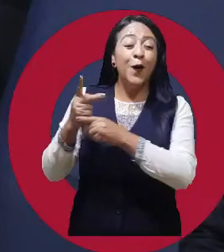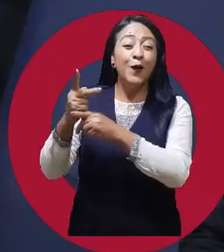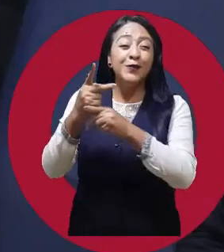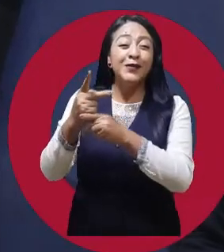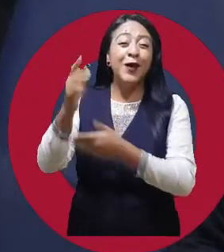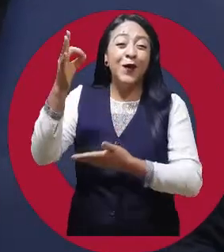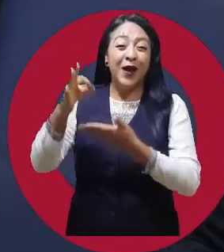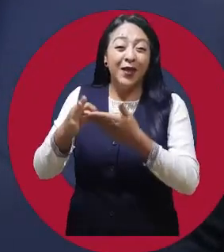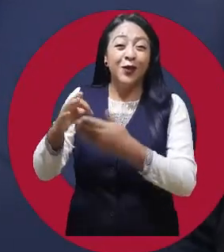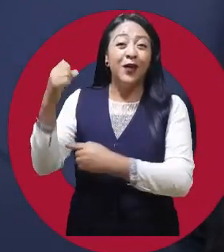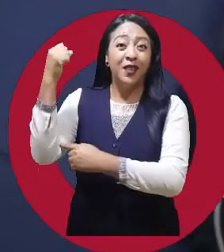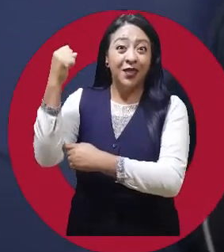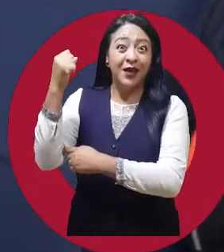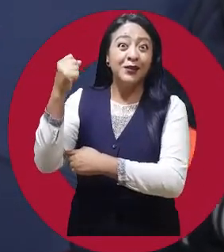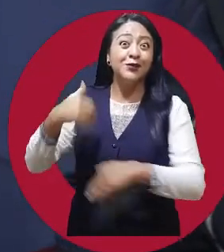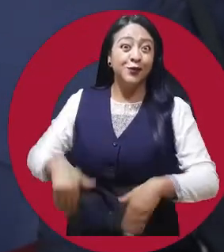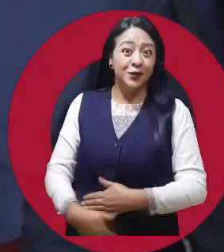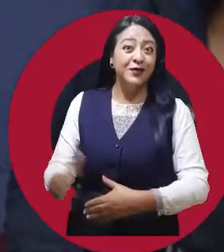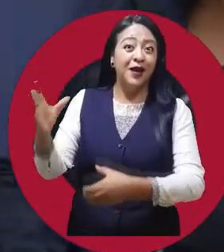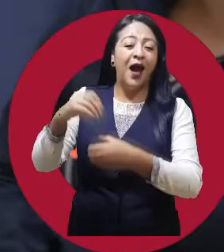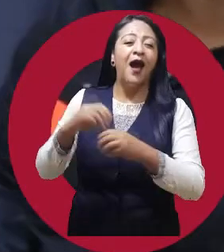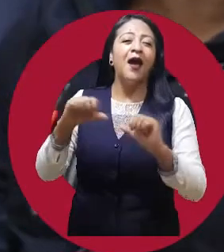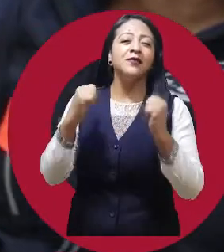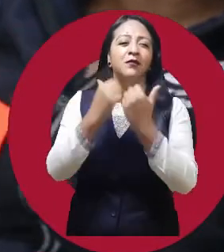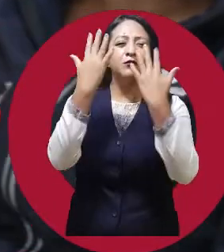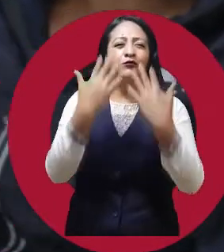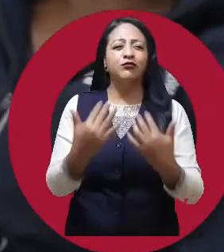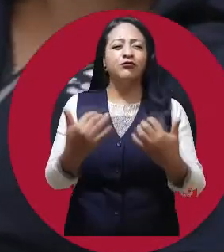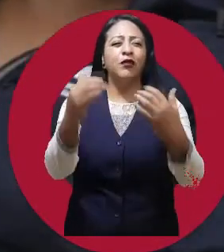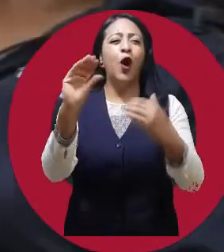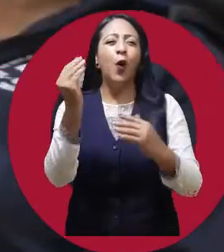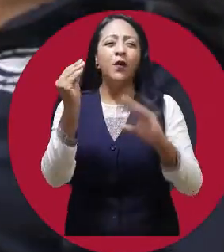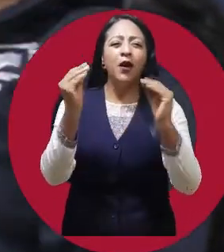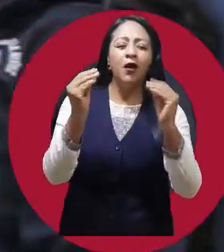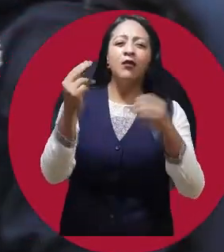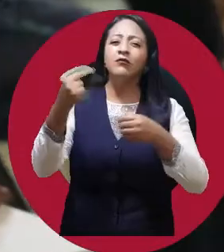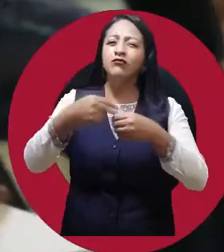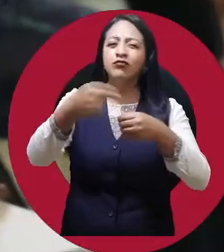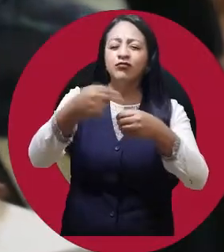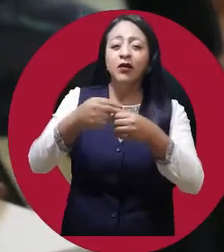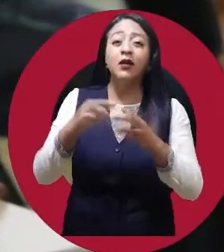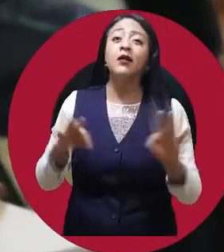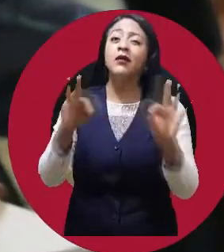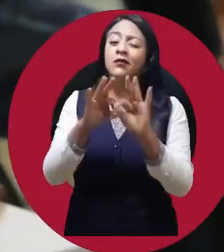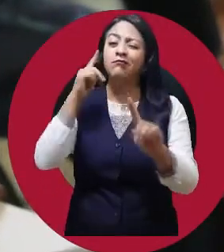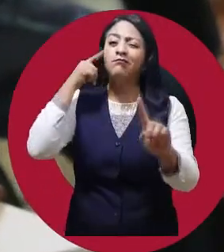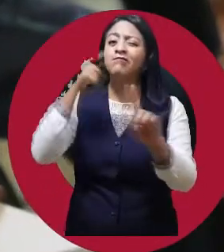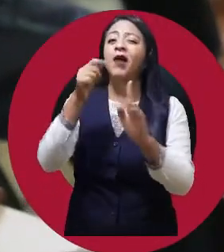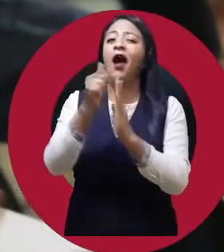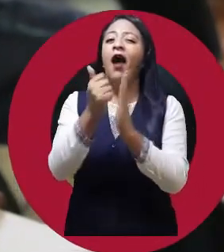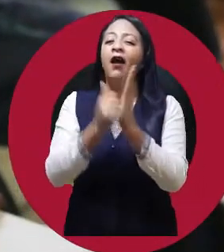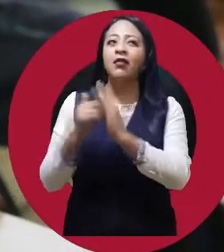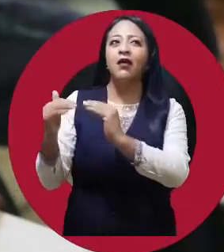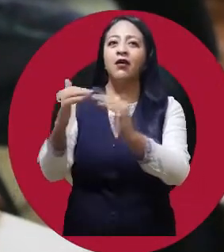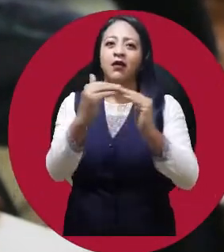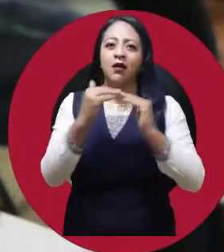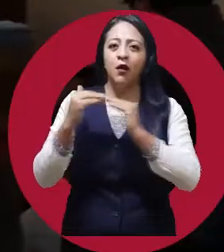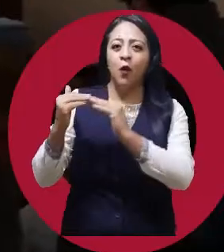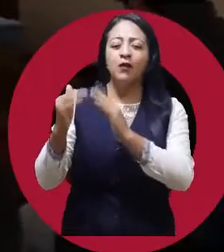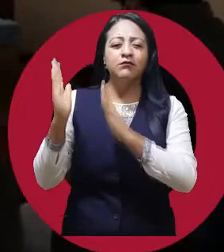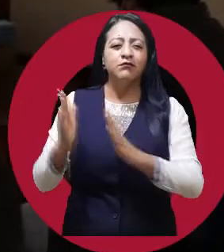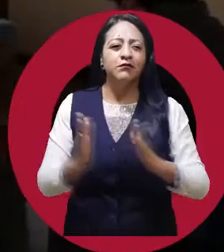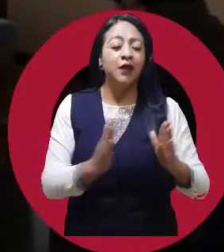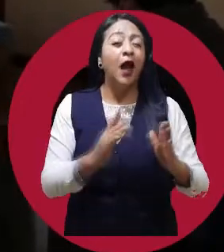de Protección de Derechos, desarrolló la Asamblea Cantonal de Jóvenes con el objetivo de realizar la construcción de la Agenda Cantonal para la Igualdad, la renovación